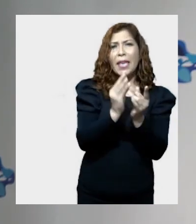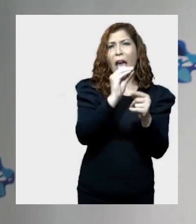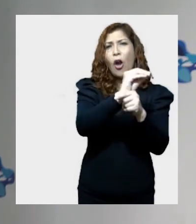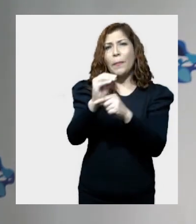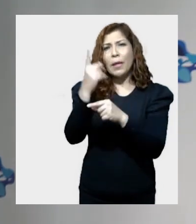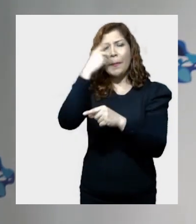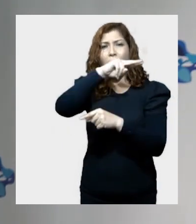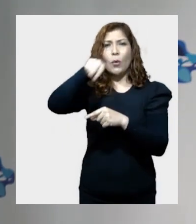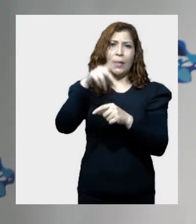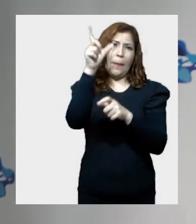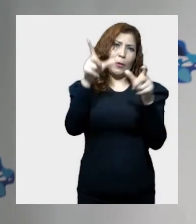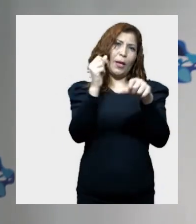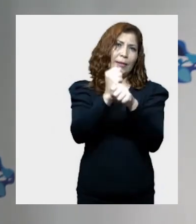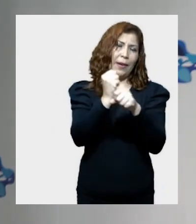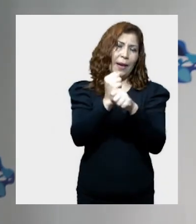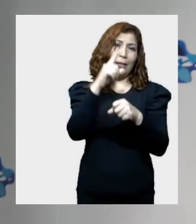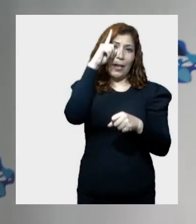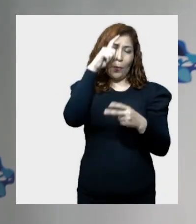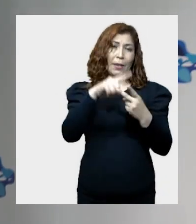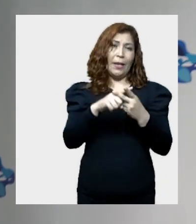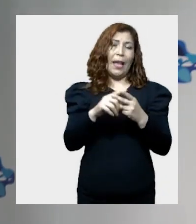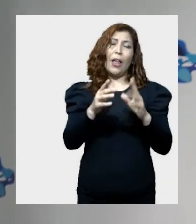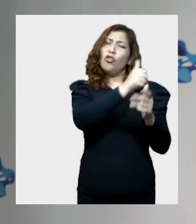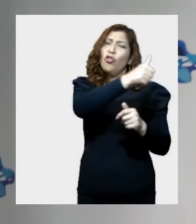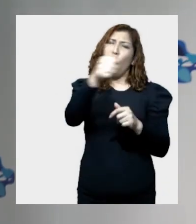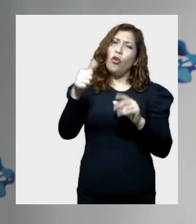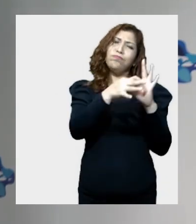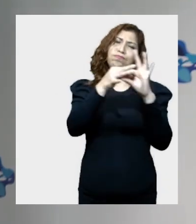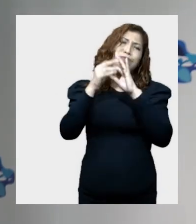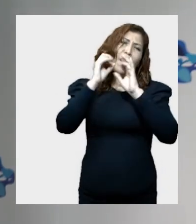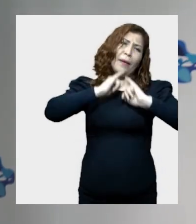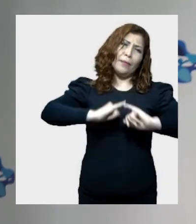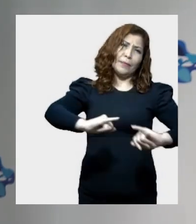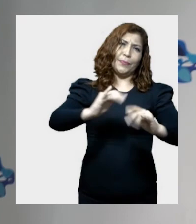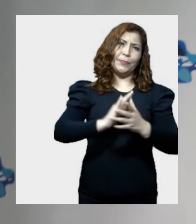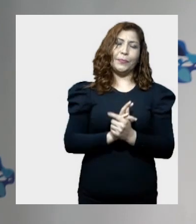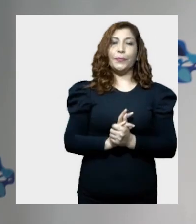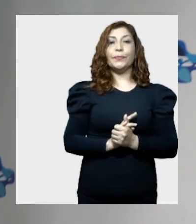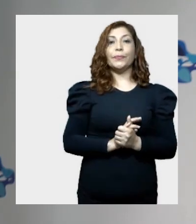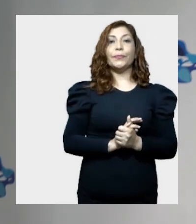personal. A todos ellos, nuestras infinitas gracias.